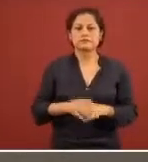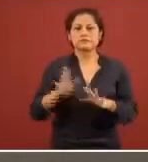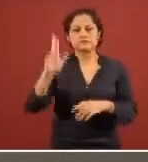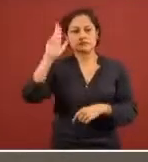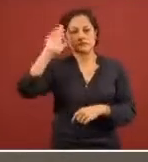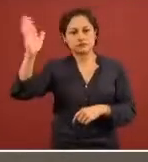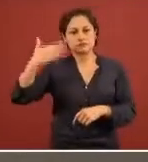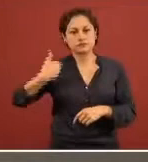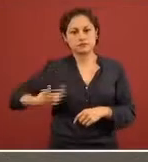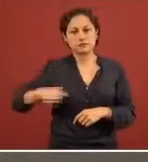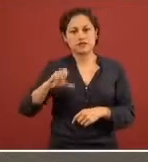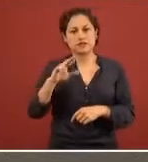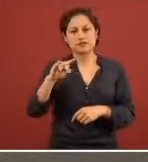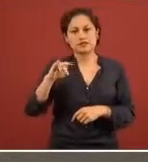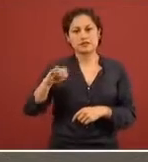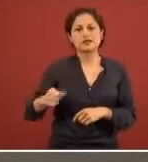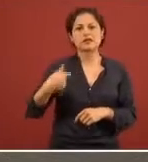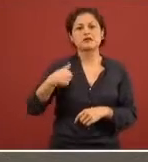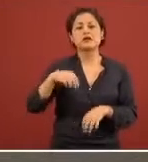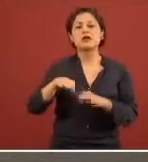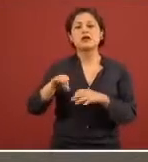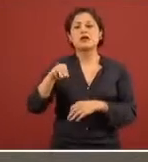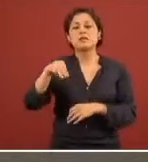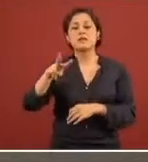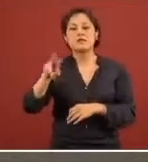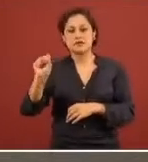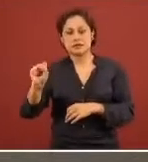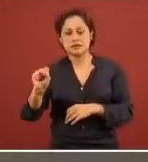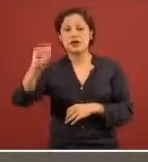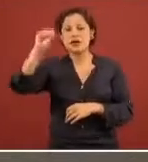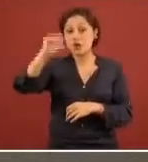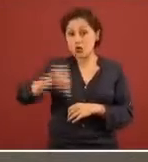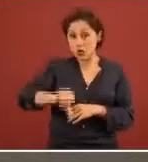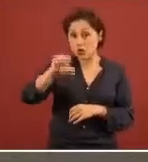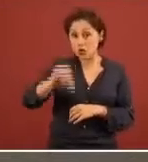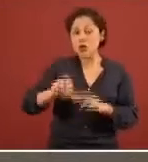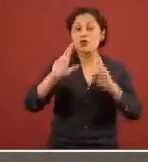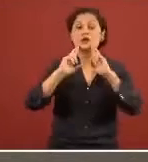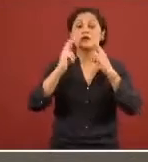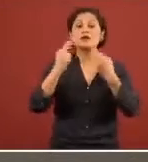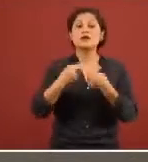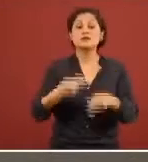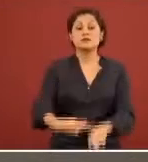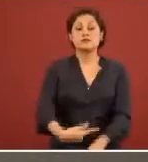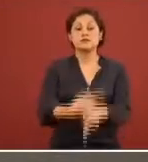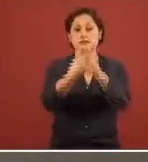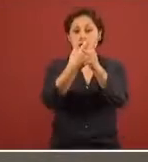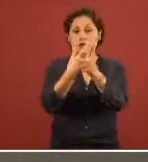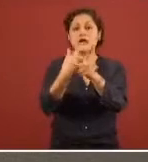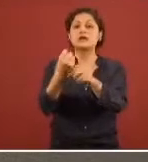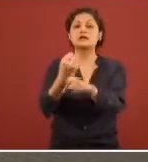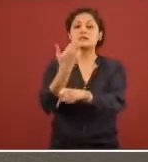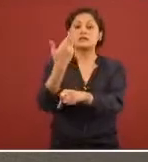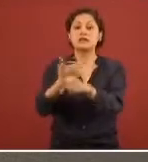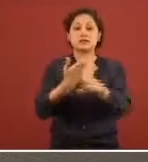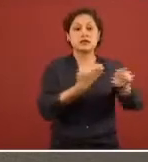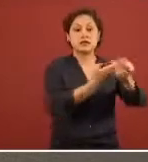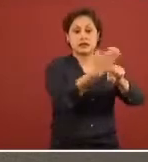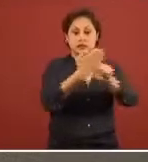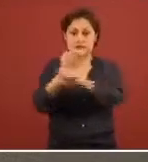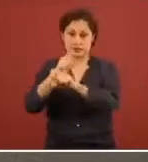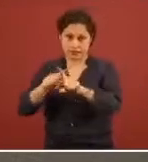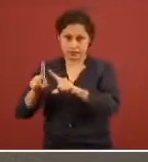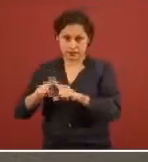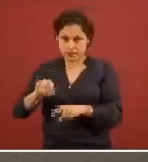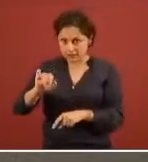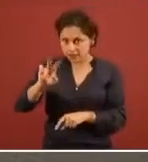Hola, Ernestina Álvarez de MBC. Yo quisiera preguntarle, hoy se tuvo una reunión virtual con los secretarios estatales. Es correcto. ¿Cuáles